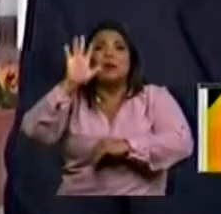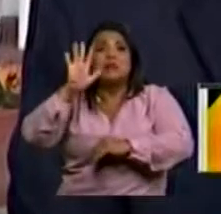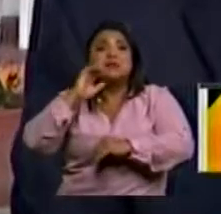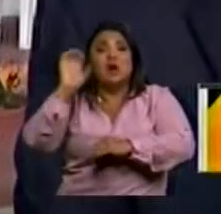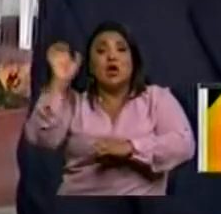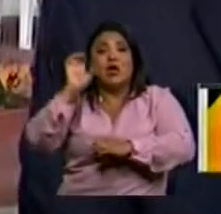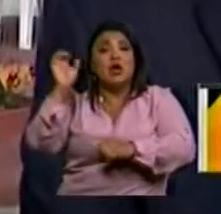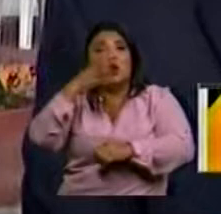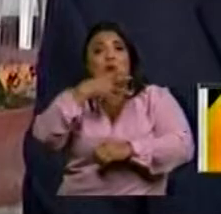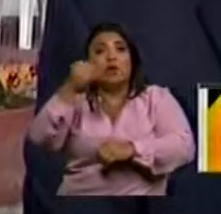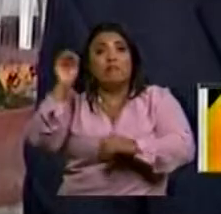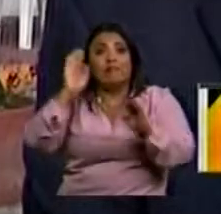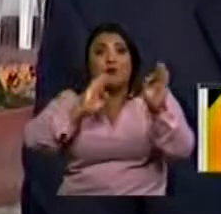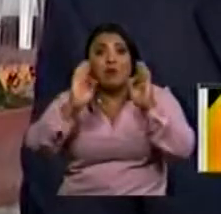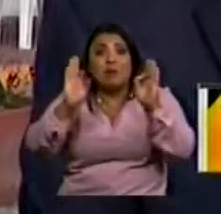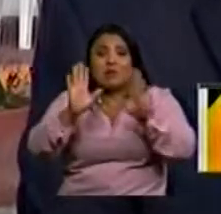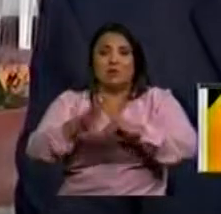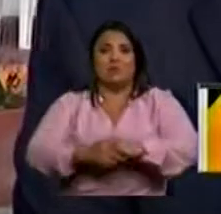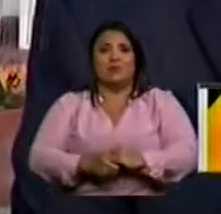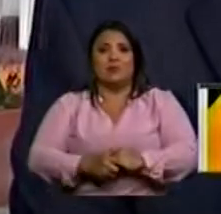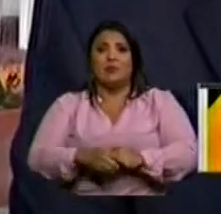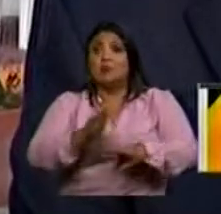y febrero.